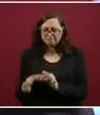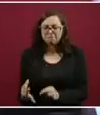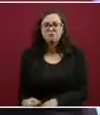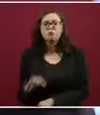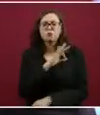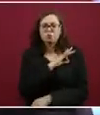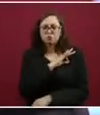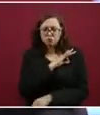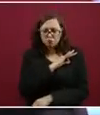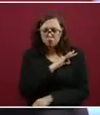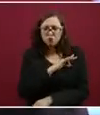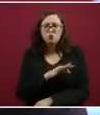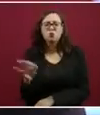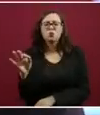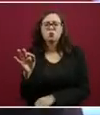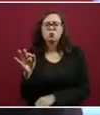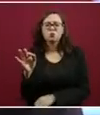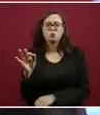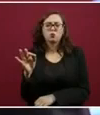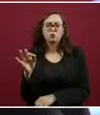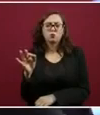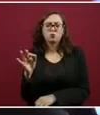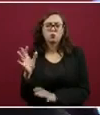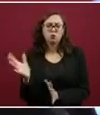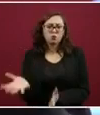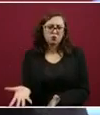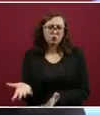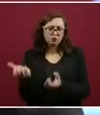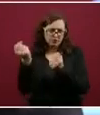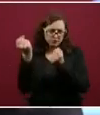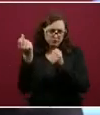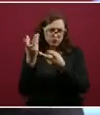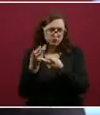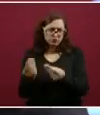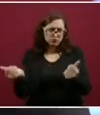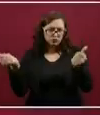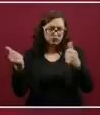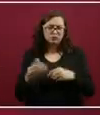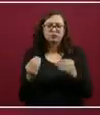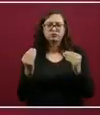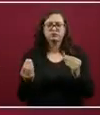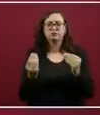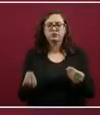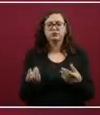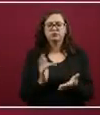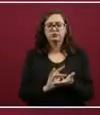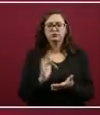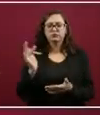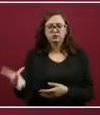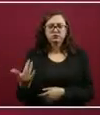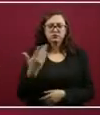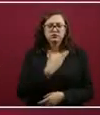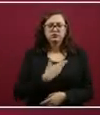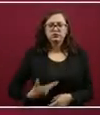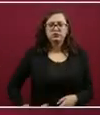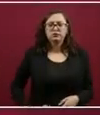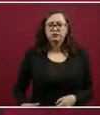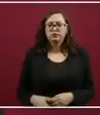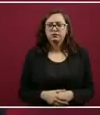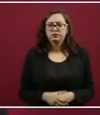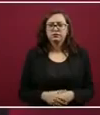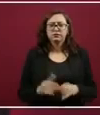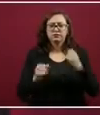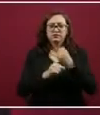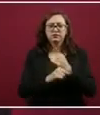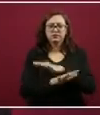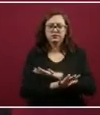política, la buena política, es como la puede solucionar. Muchas gracias, señor presidente. Ese sería mi informe